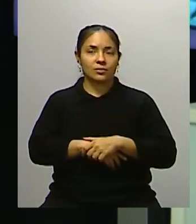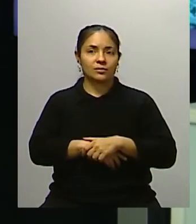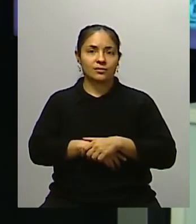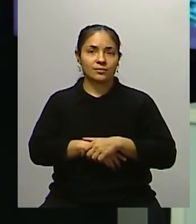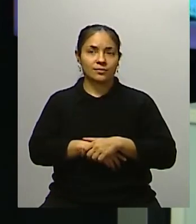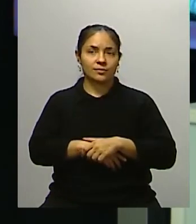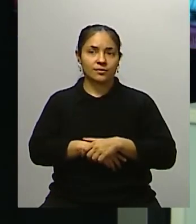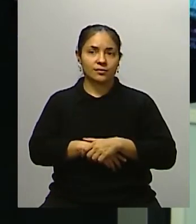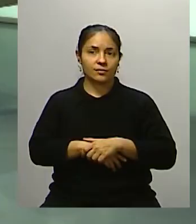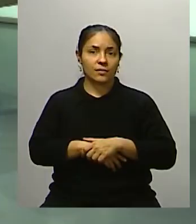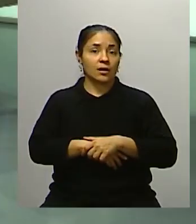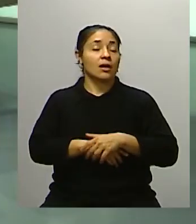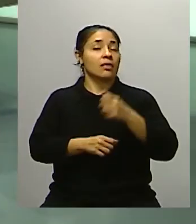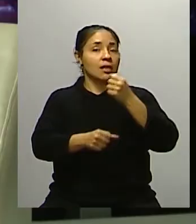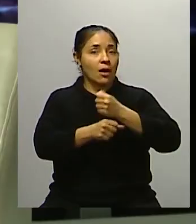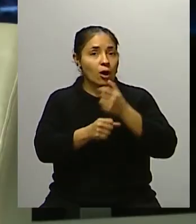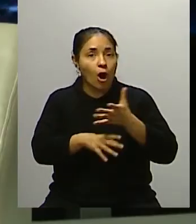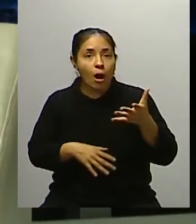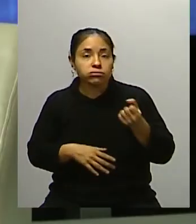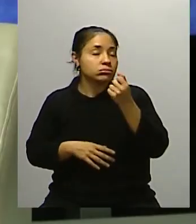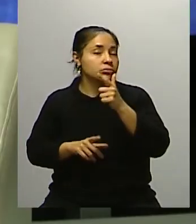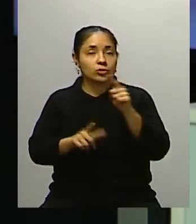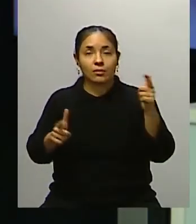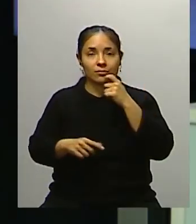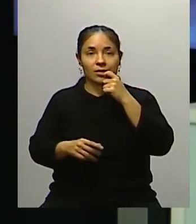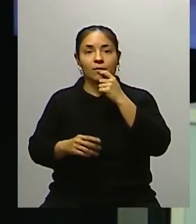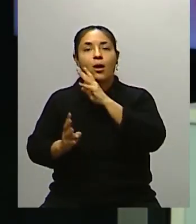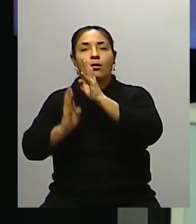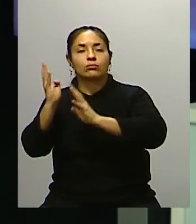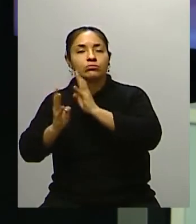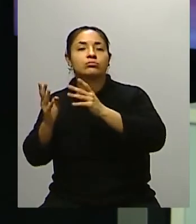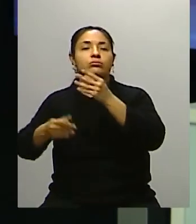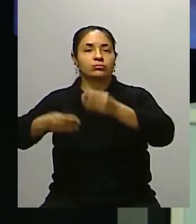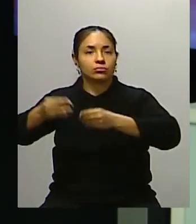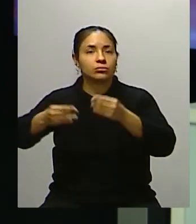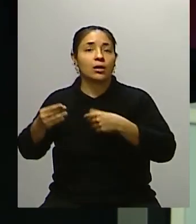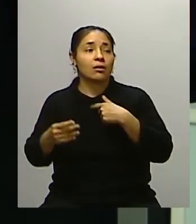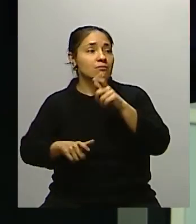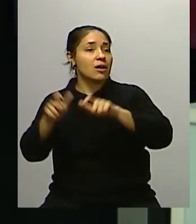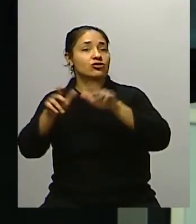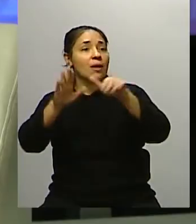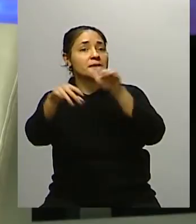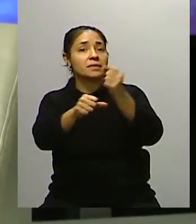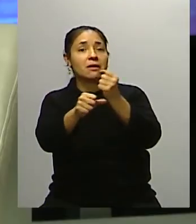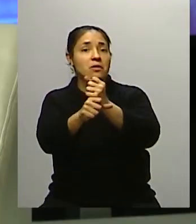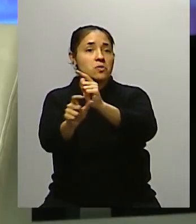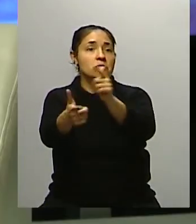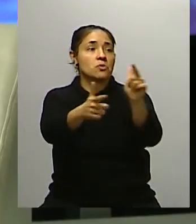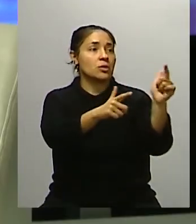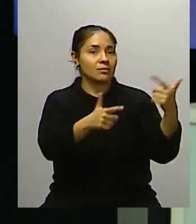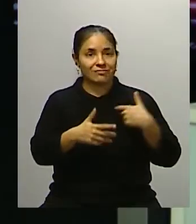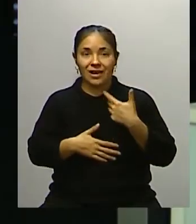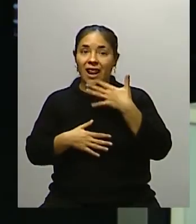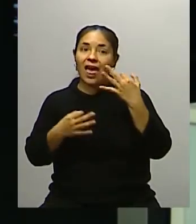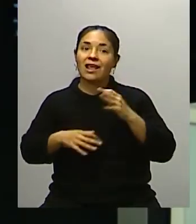no hay oportunidades laborales y por ahí los productores, los dueños de empresas te dicen, bueno, no encontramos gente. También es otra realidad de una